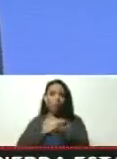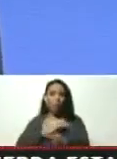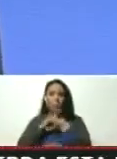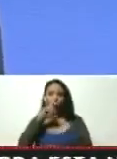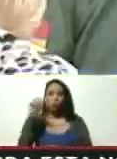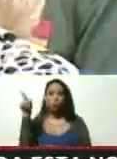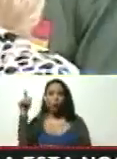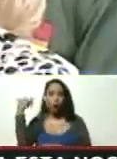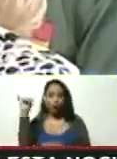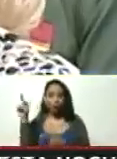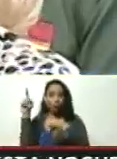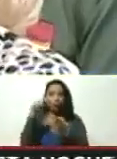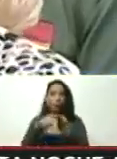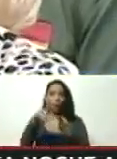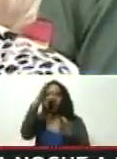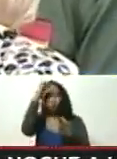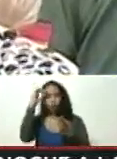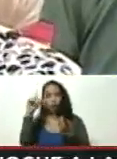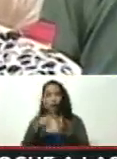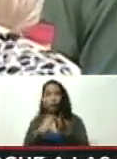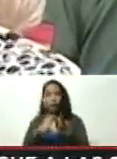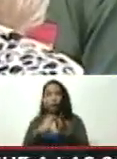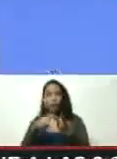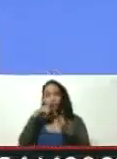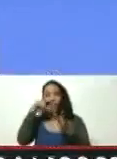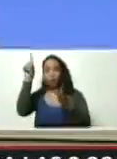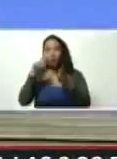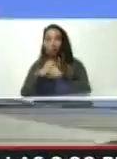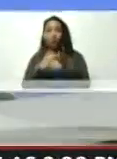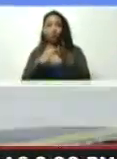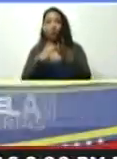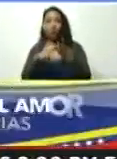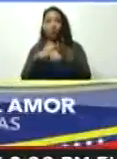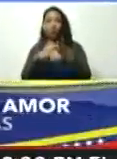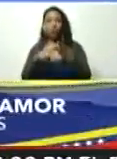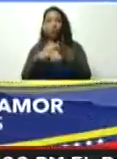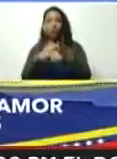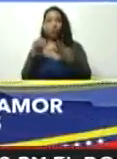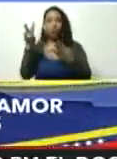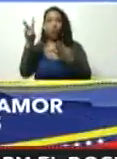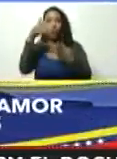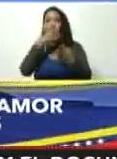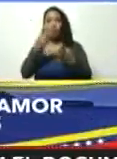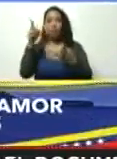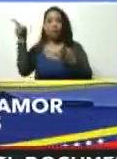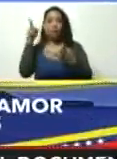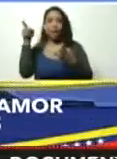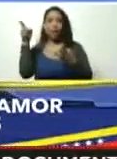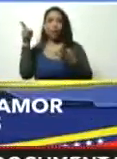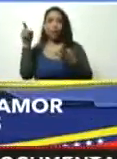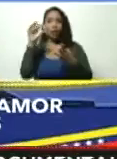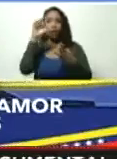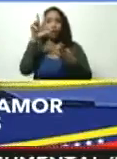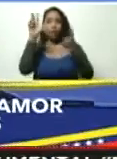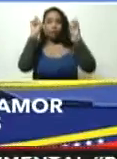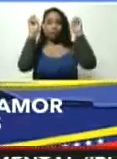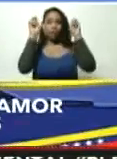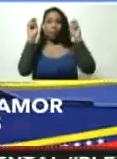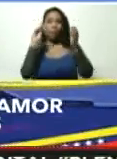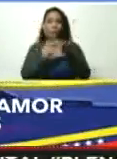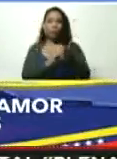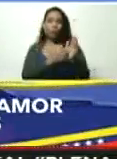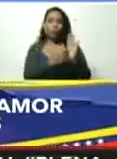compañeros. Estaba Diosdado en el CIMEC, aquel 2 de diciembre. Y en aquellos 3 escenarios, bueno,